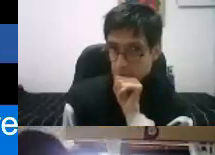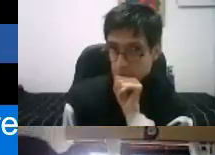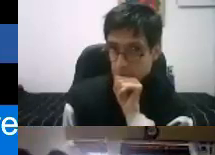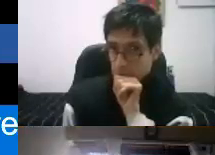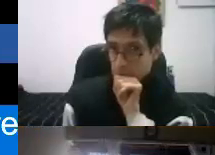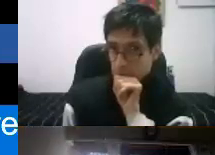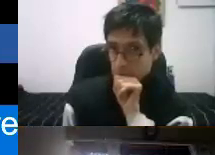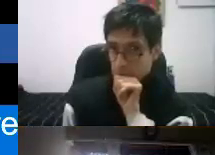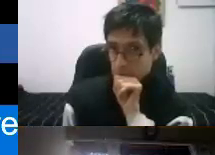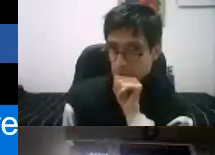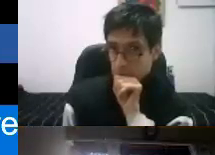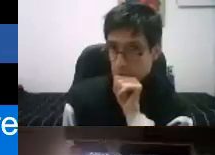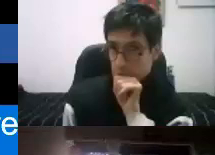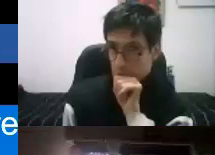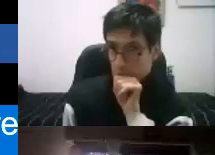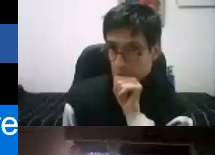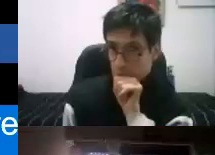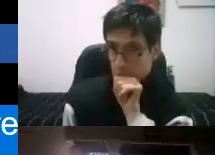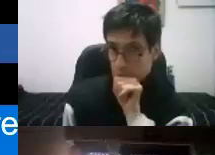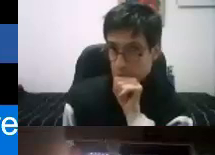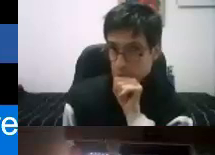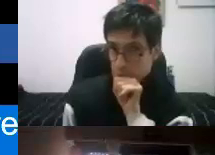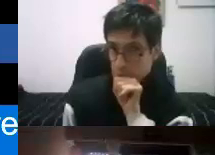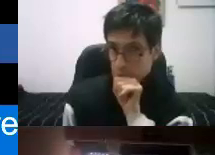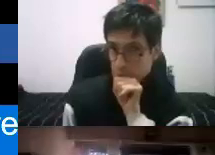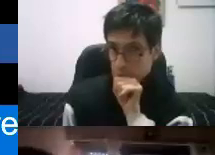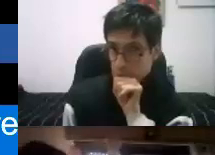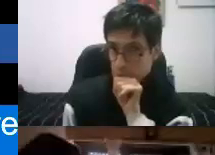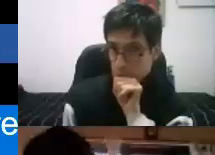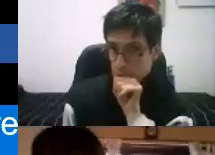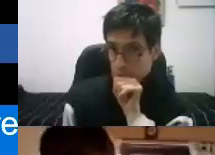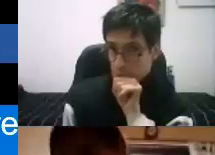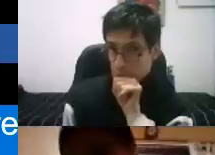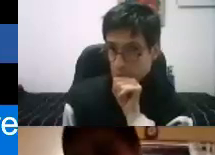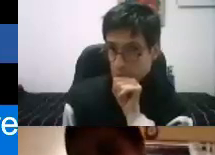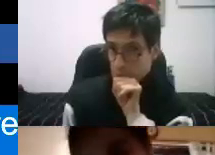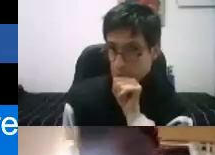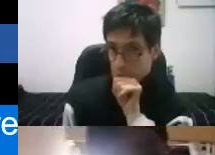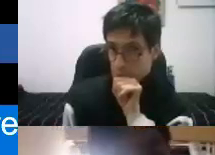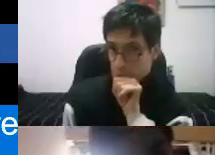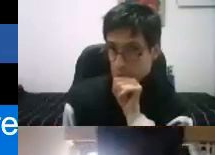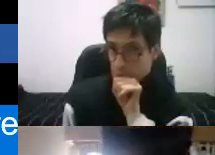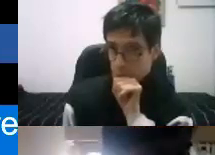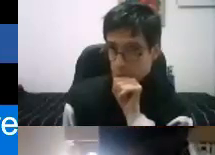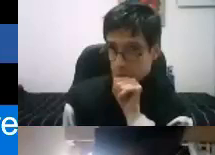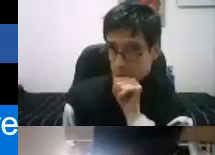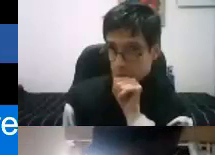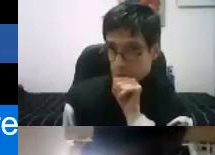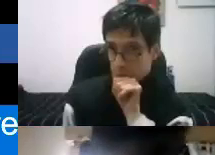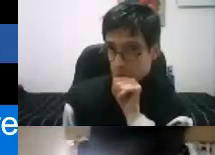desarrollando, etimológicamente razonabilidad o razonable proviene del latín